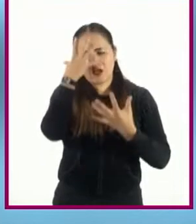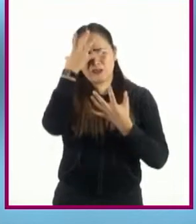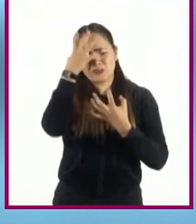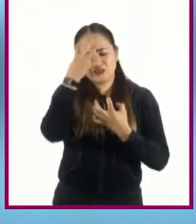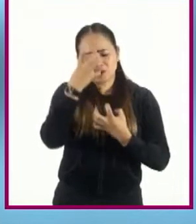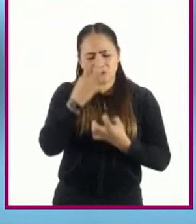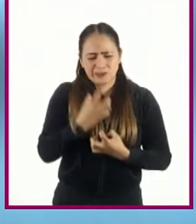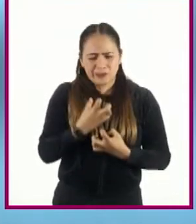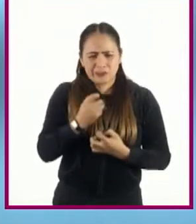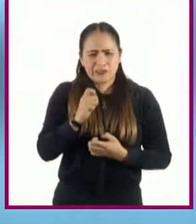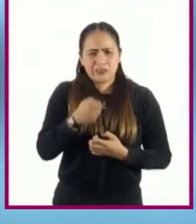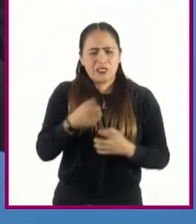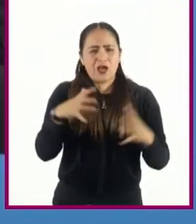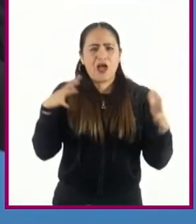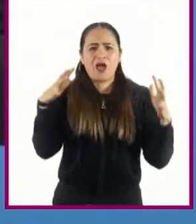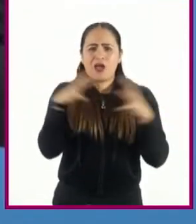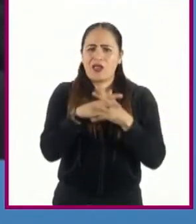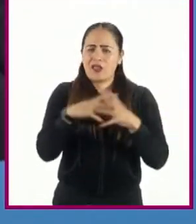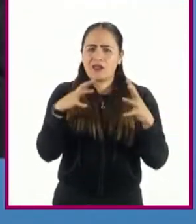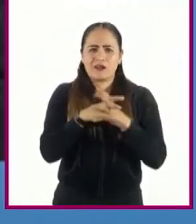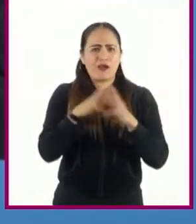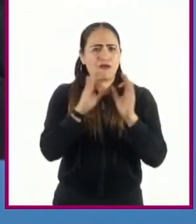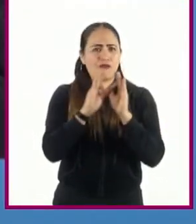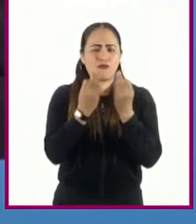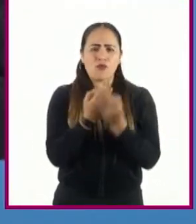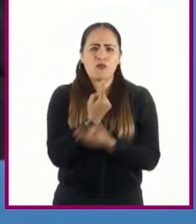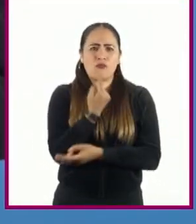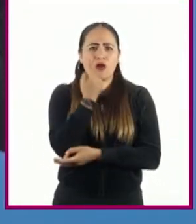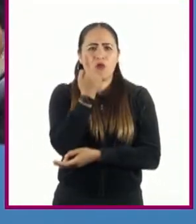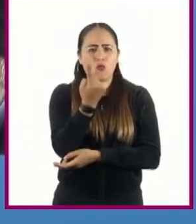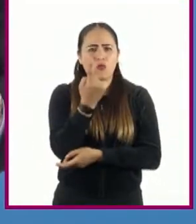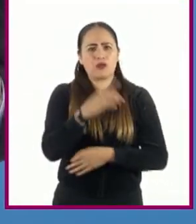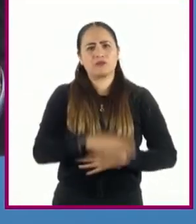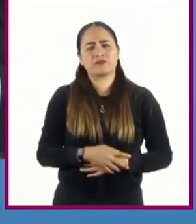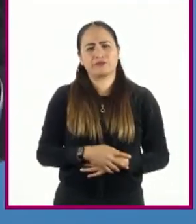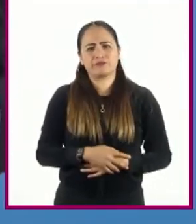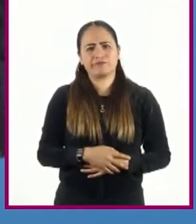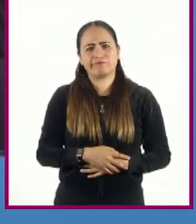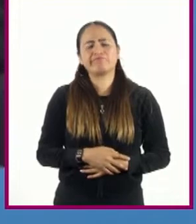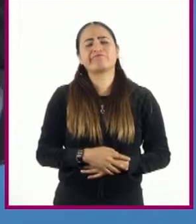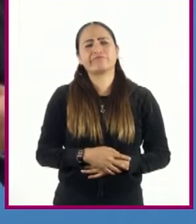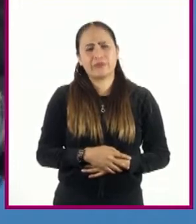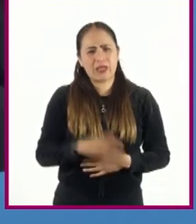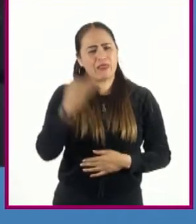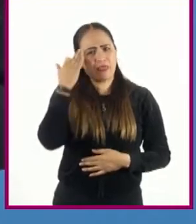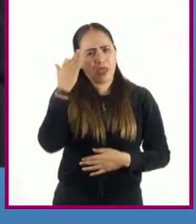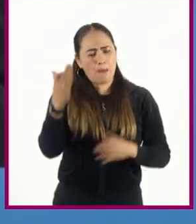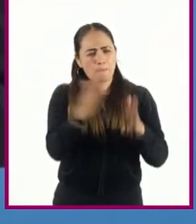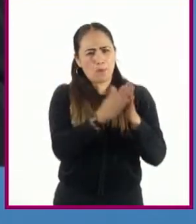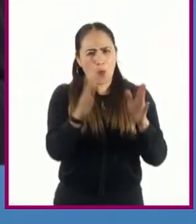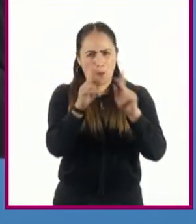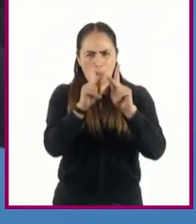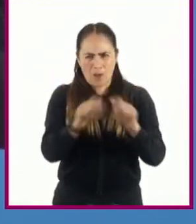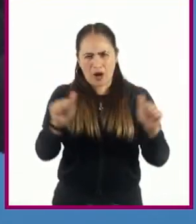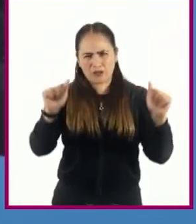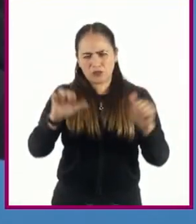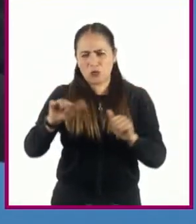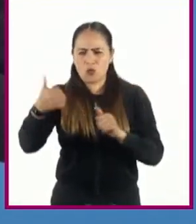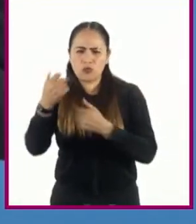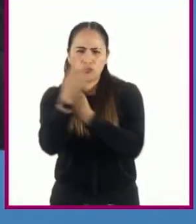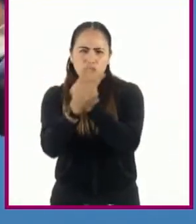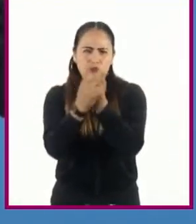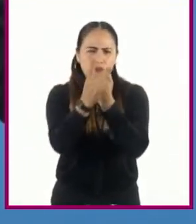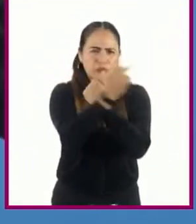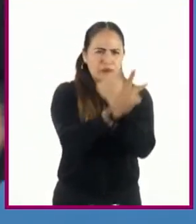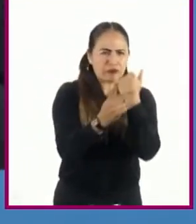la guerra ha sido la única forma de afrontar los conflictos. Nuestro país vive tiempos de paz con otras naciones. Ahora nos